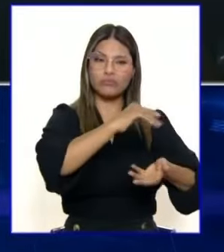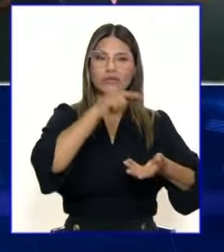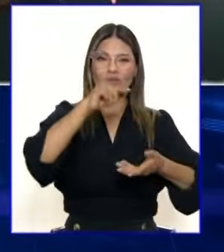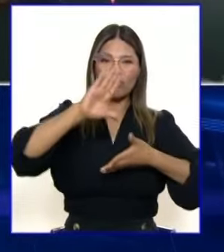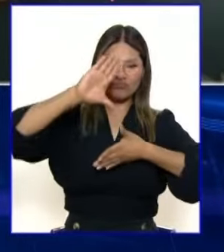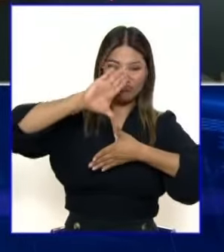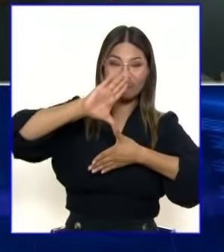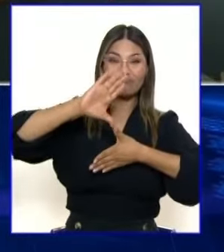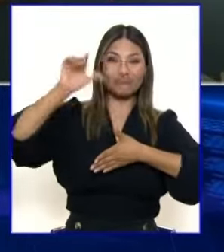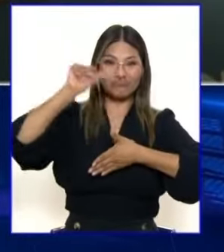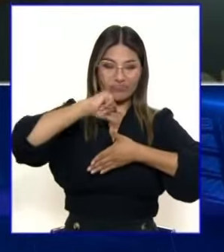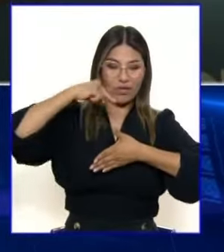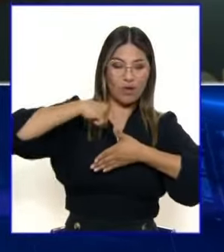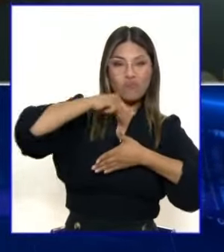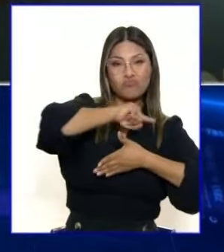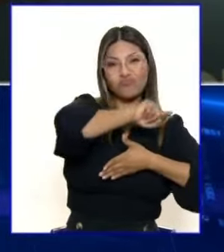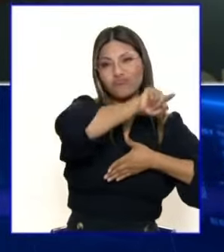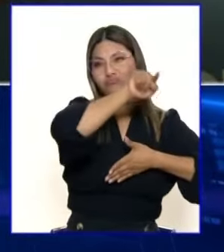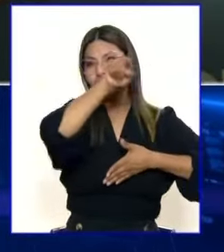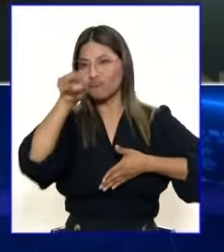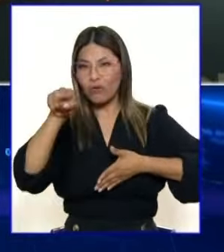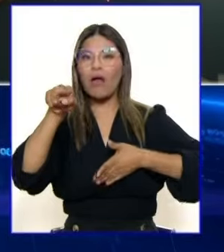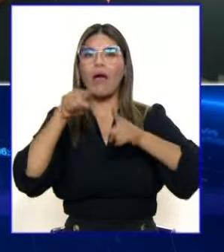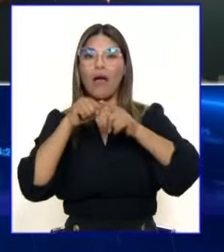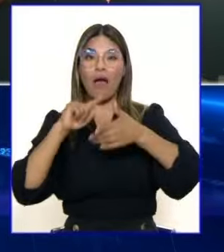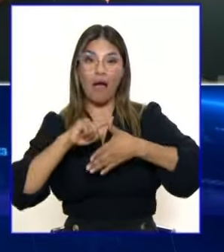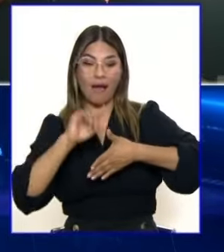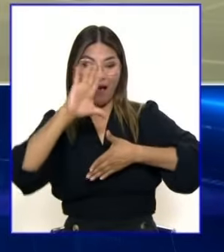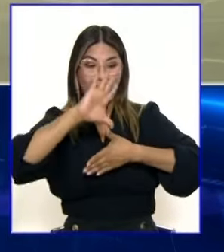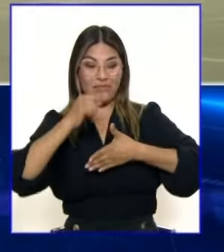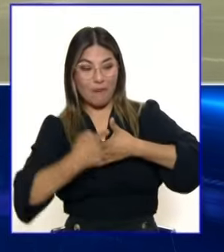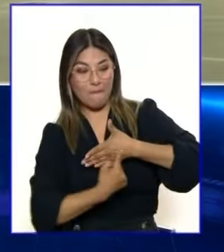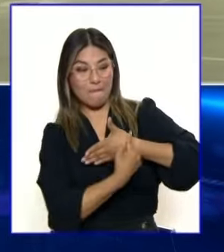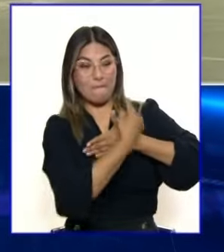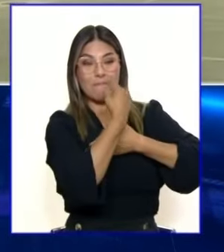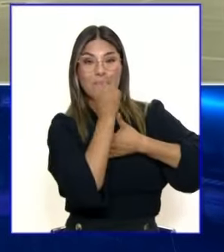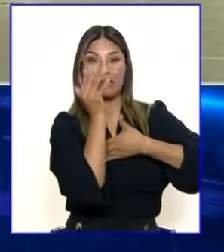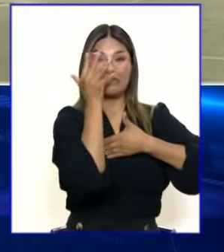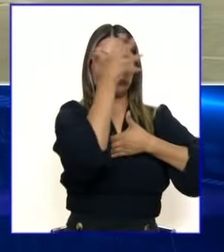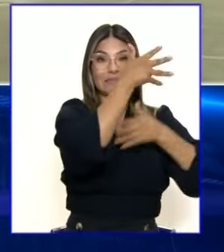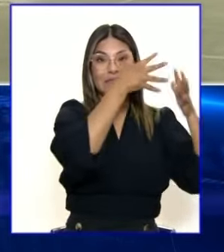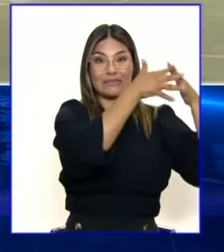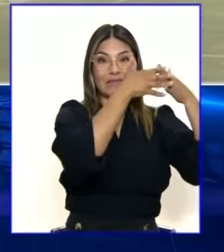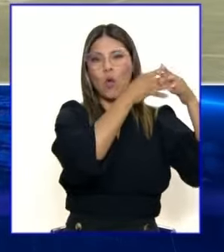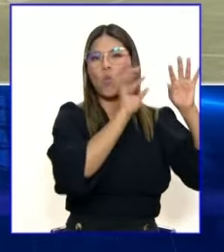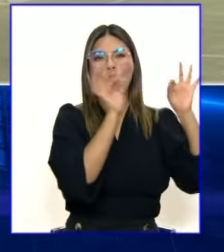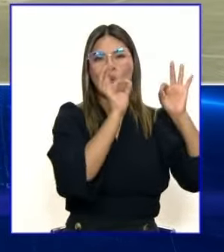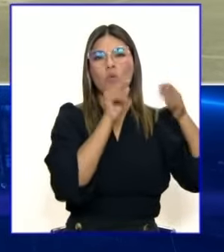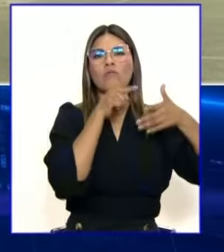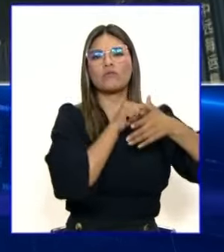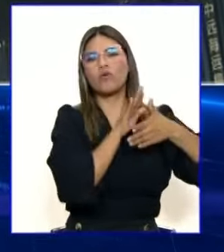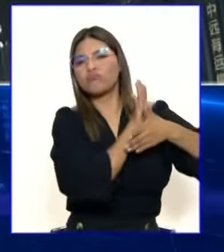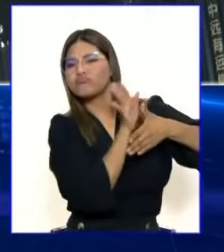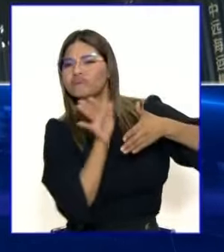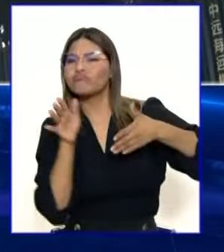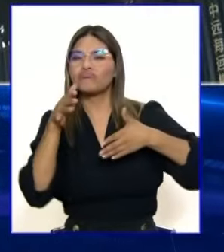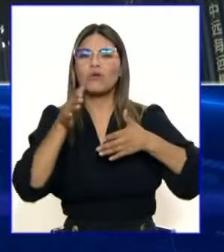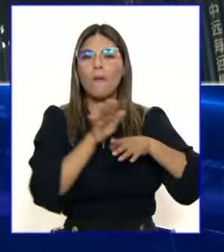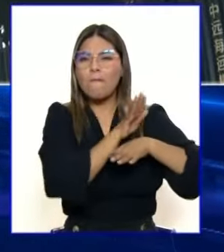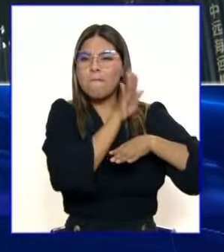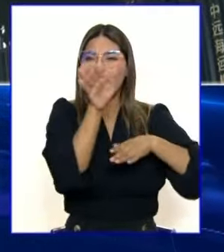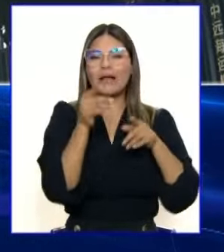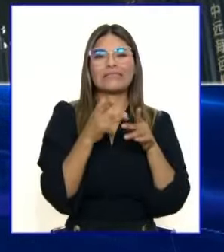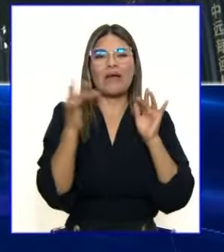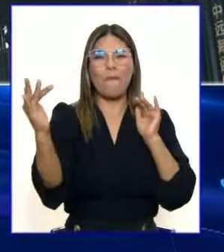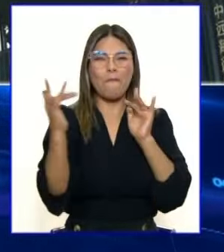Sudamérica sin tener que pasar por puertos de Norteamérica como el puerto de Manzanillo o el puerto de Long Beach. Y esto no solamente presenta una